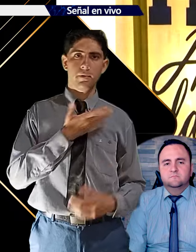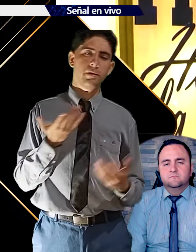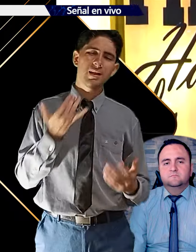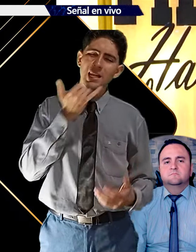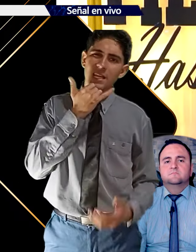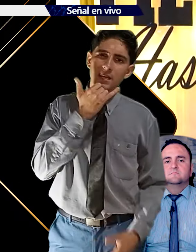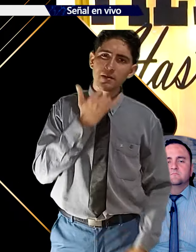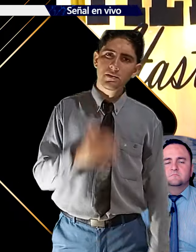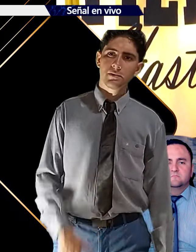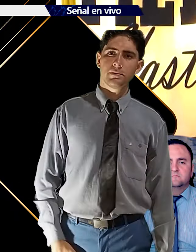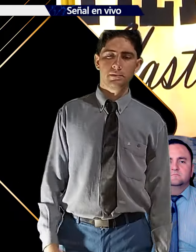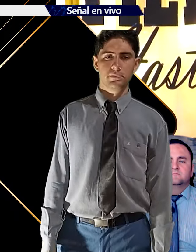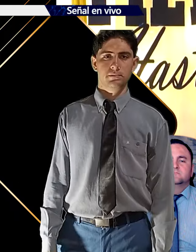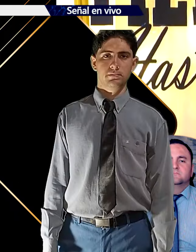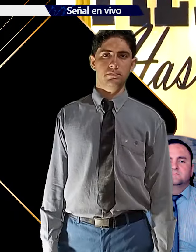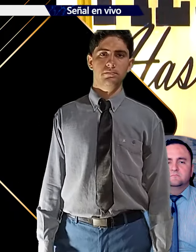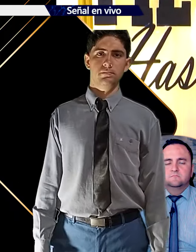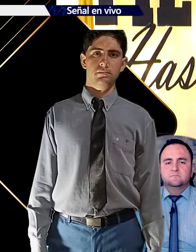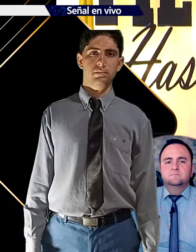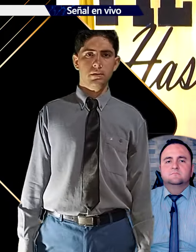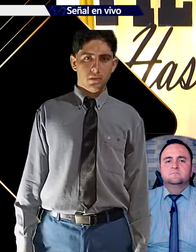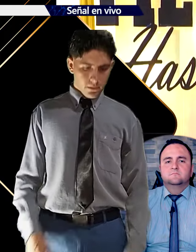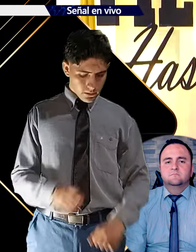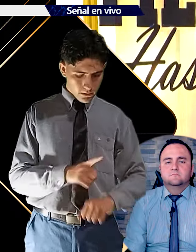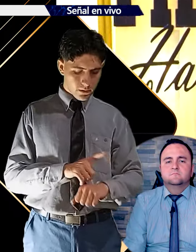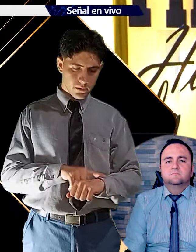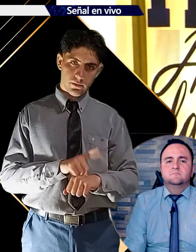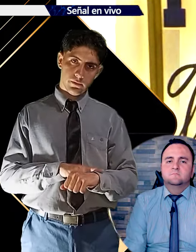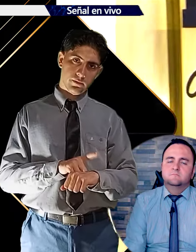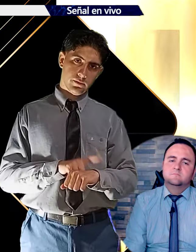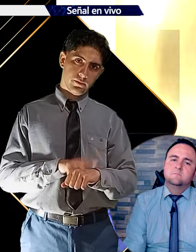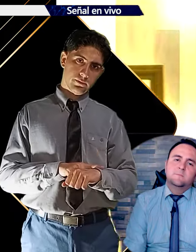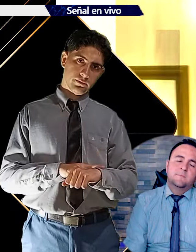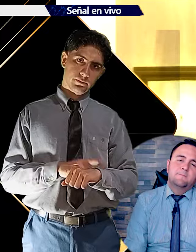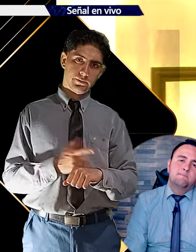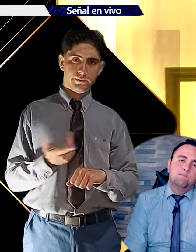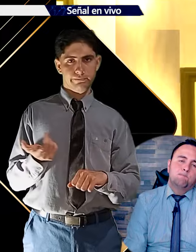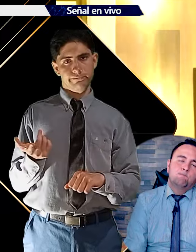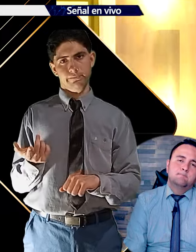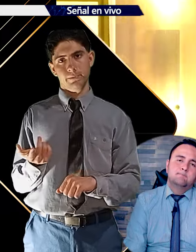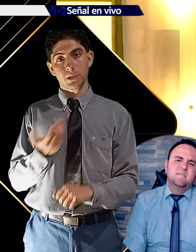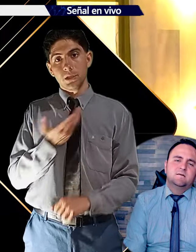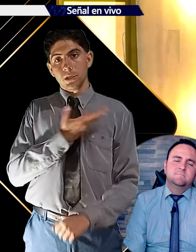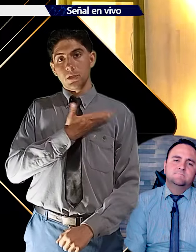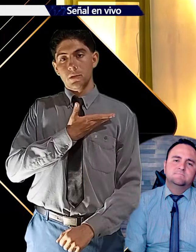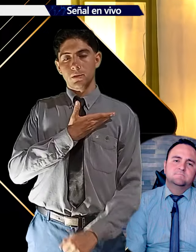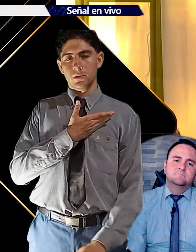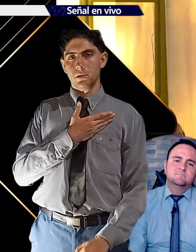Pero queridos papás, ¿qué está pasando? No hay tiempo.